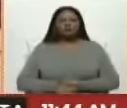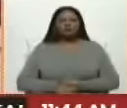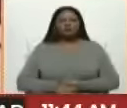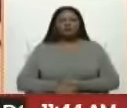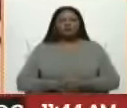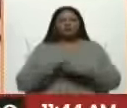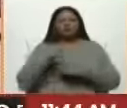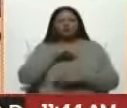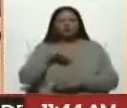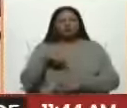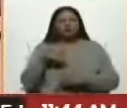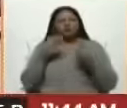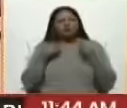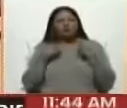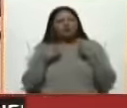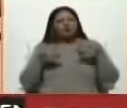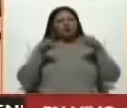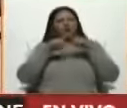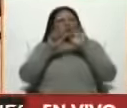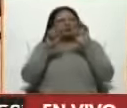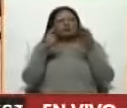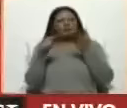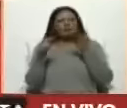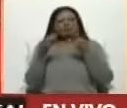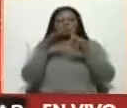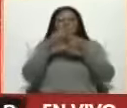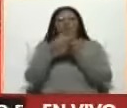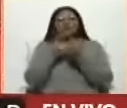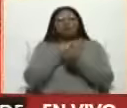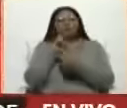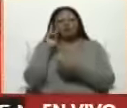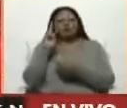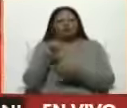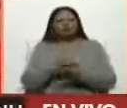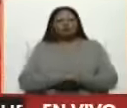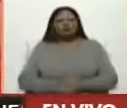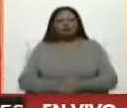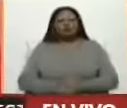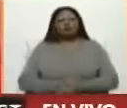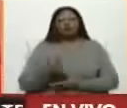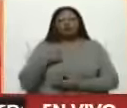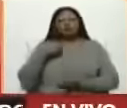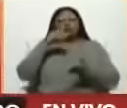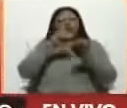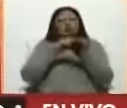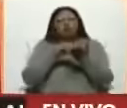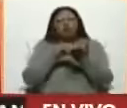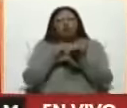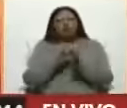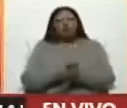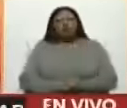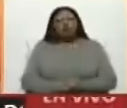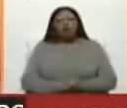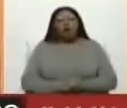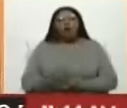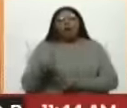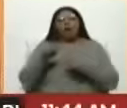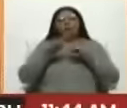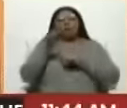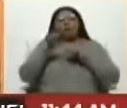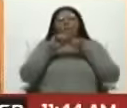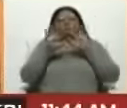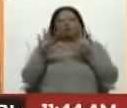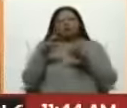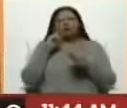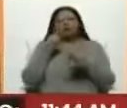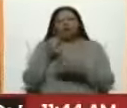Porque nos ha ocurrido en otras ocasiones que yo pongo a Pedro Infante en mi 1x10 y